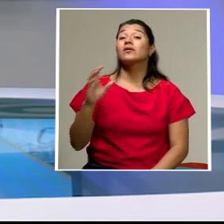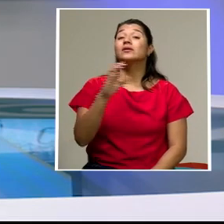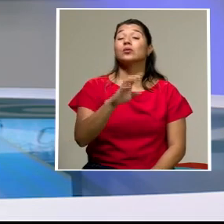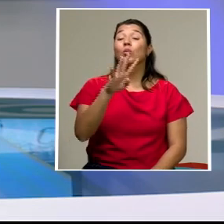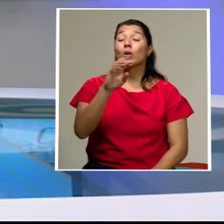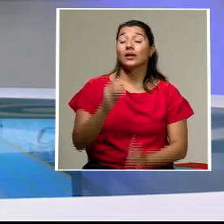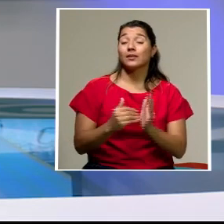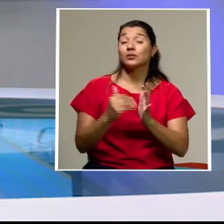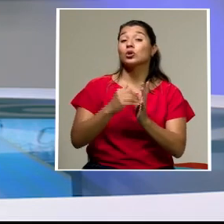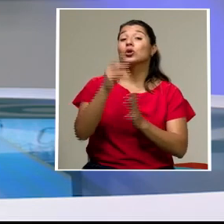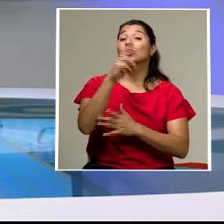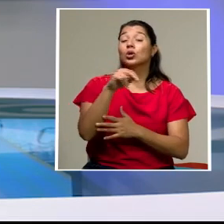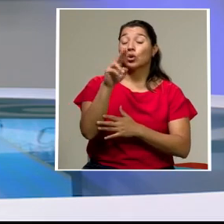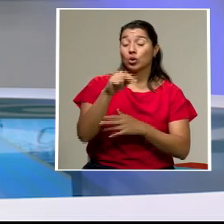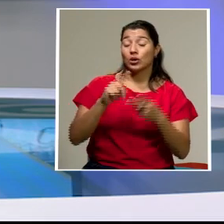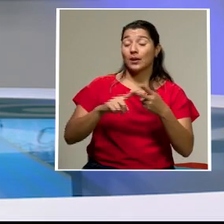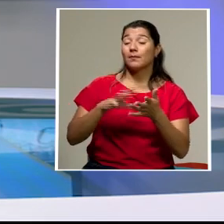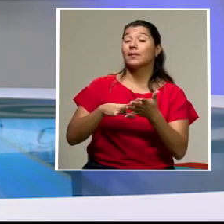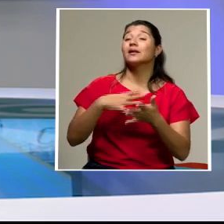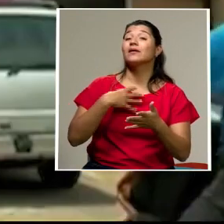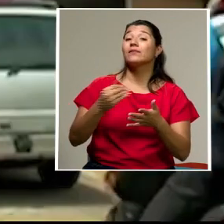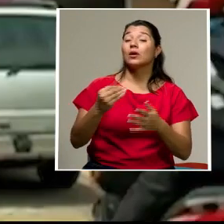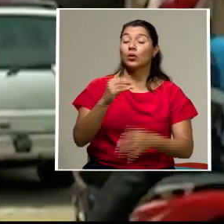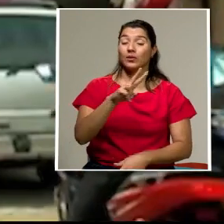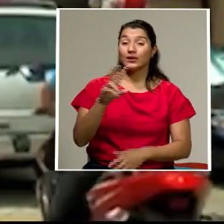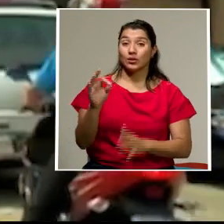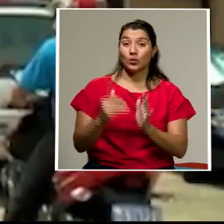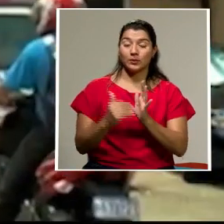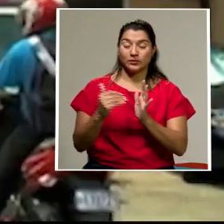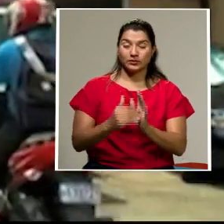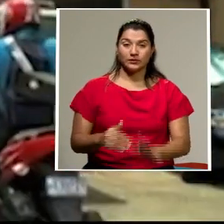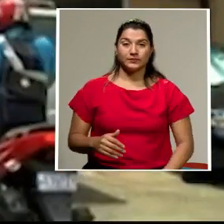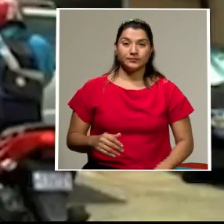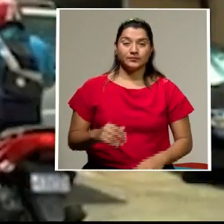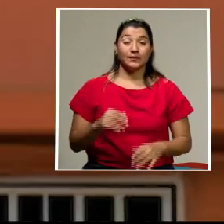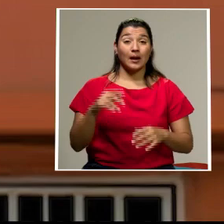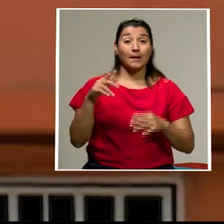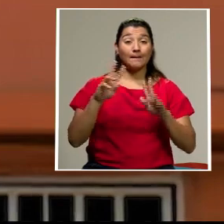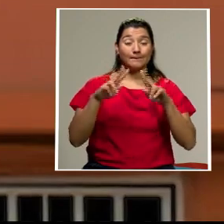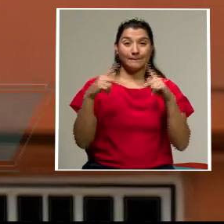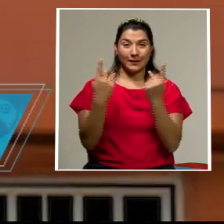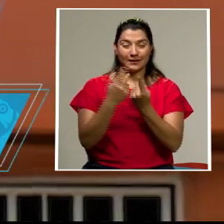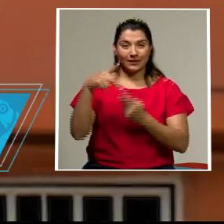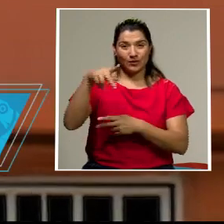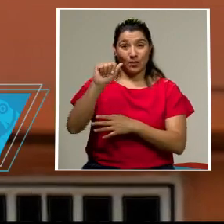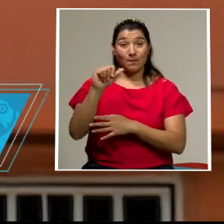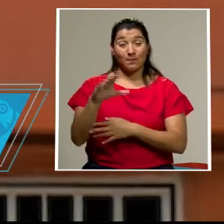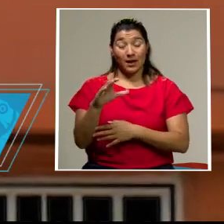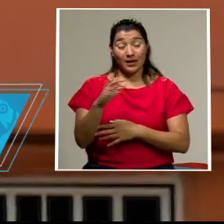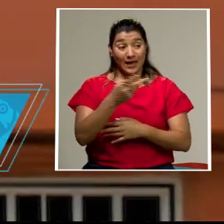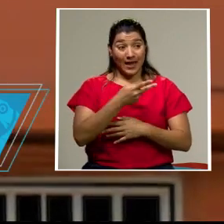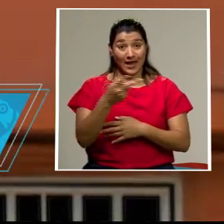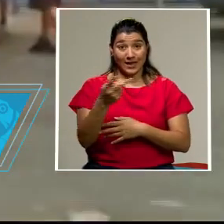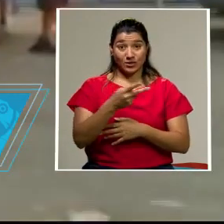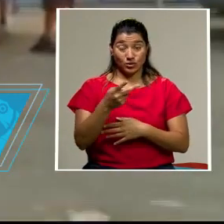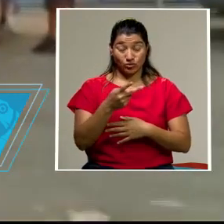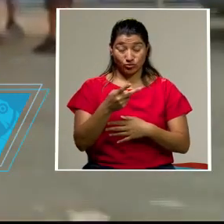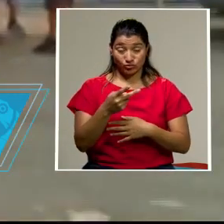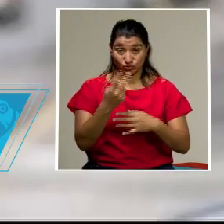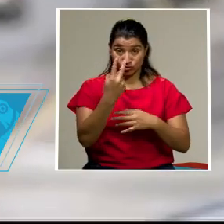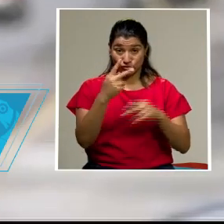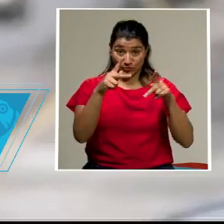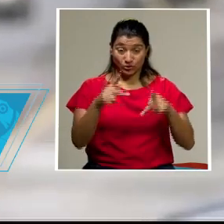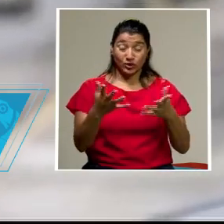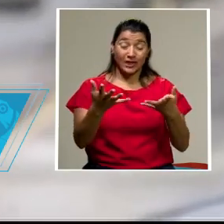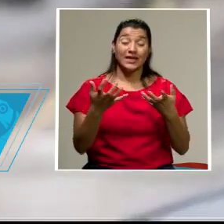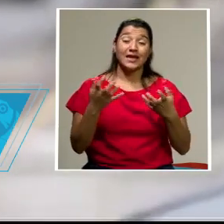que en el Partido Liberación Nacional es de 29 millones. En el Partido Unidad Social Cristiana, los aspirantes tienen tiempo de inscribirse hasta